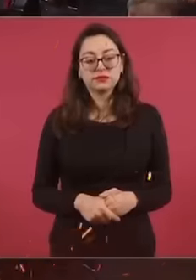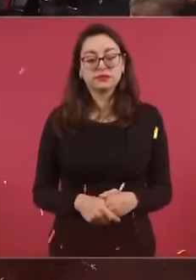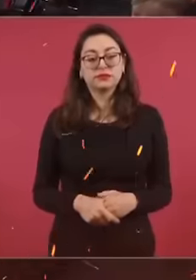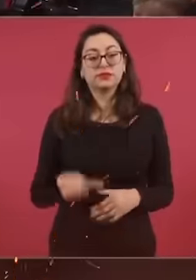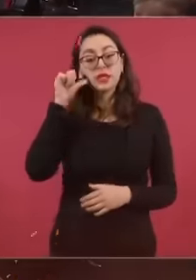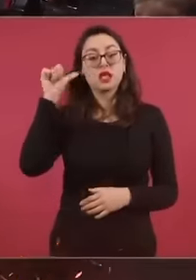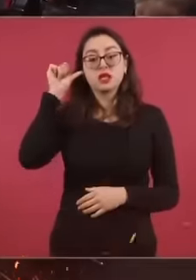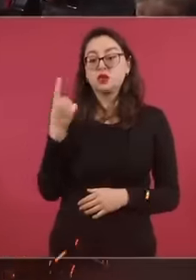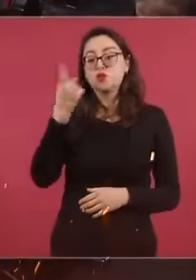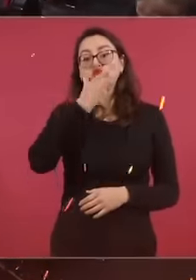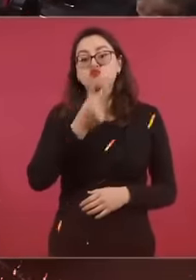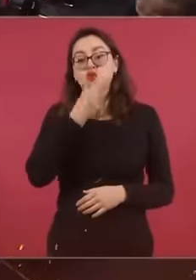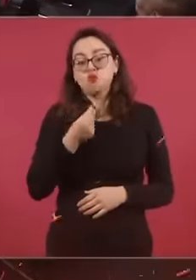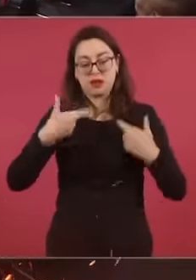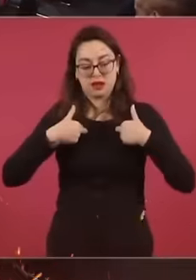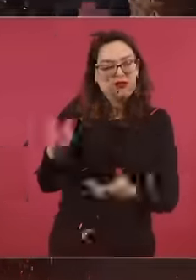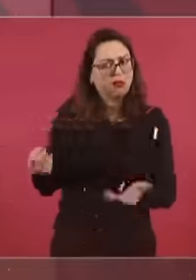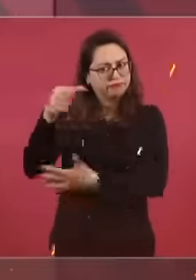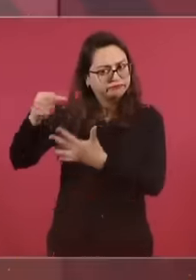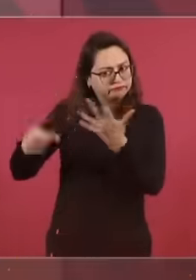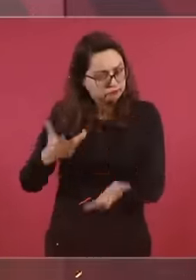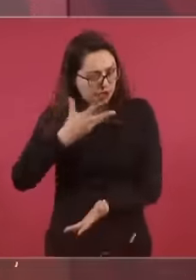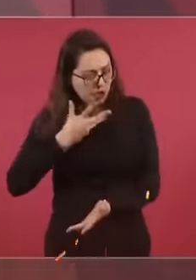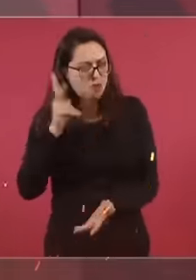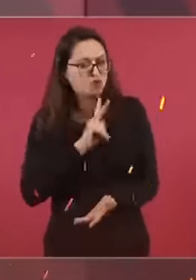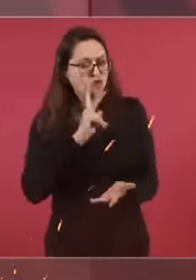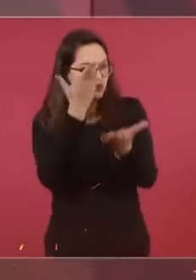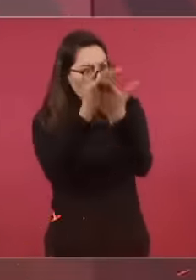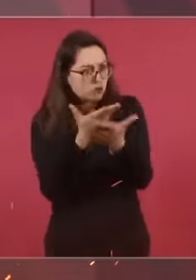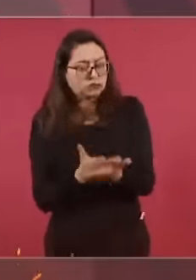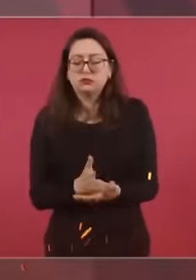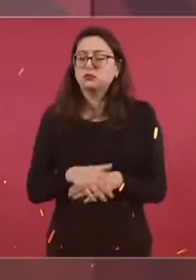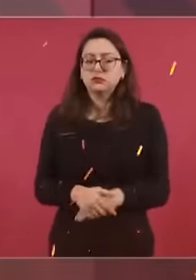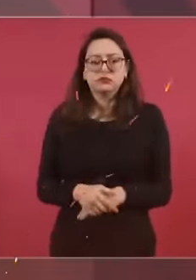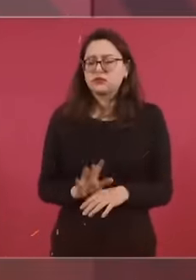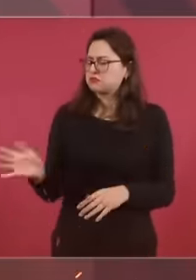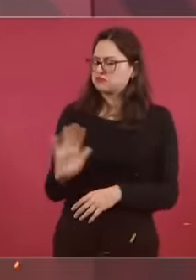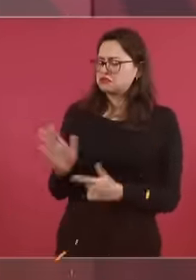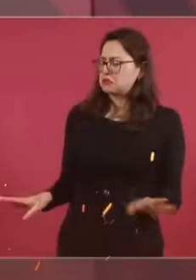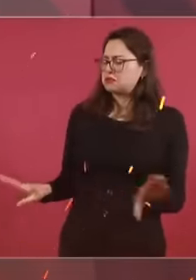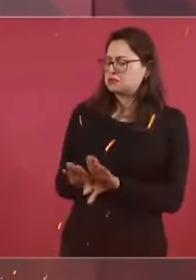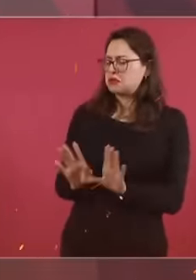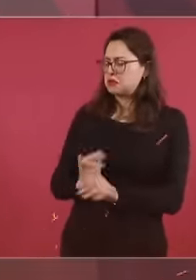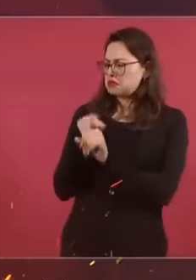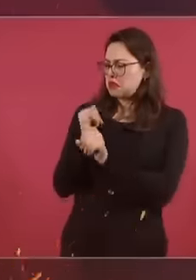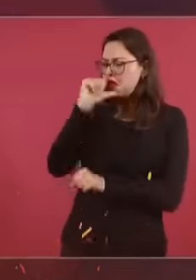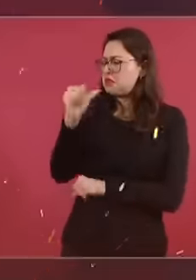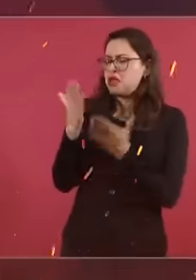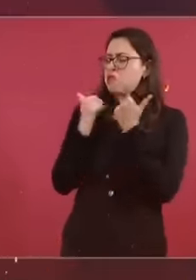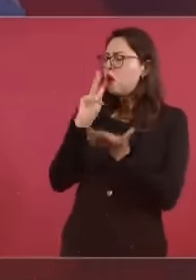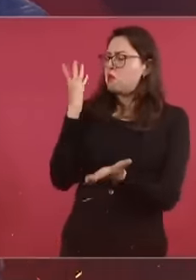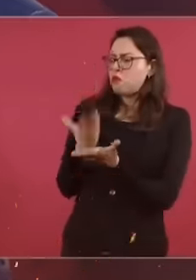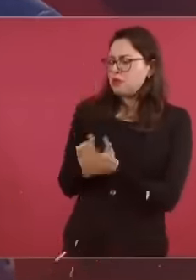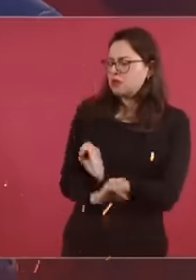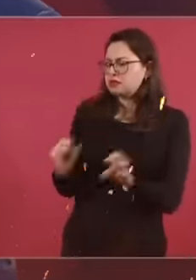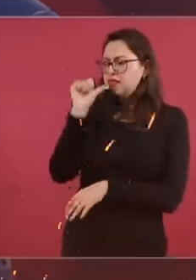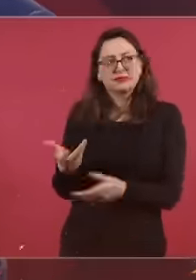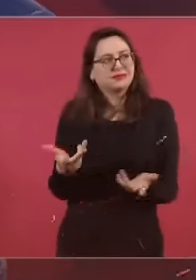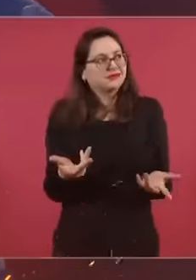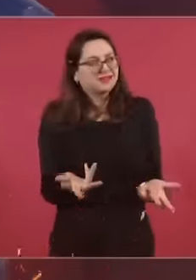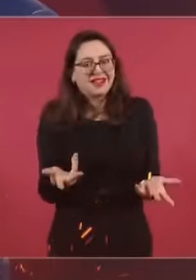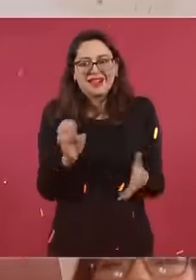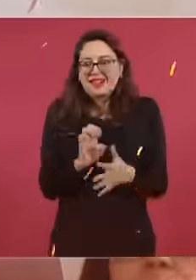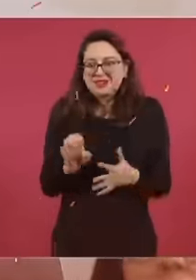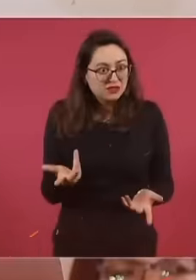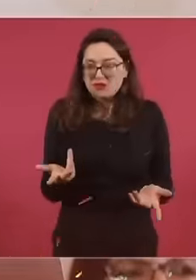Departamento de Justicia y declara a alguien de que está cerrado el caso y que no me están investigando y que no encontraron nada. Sí, pero esa es una cuestión informal.